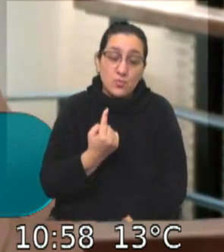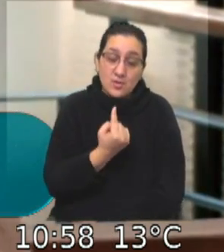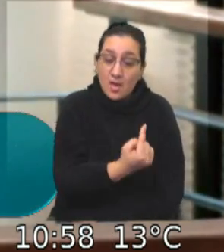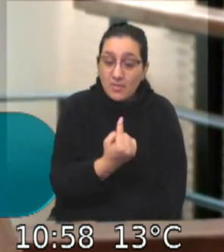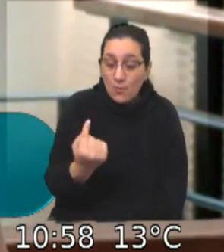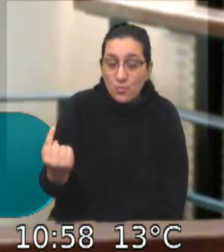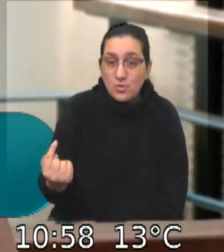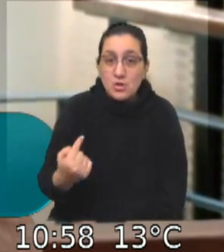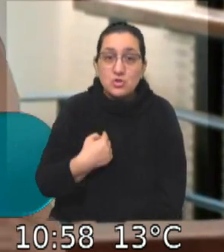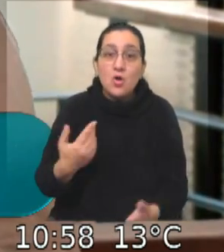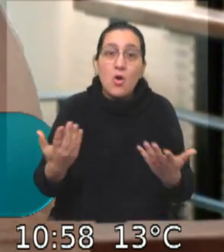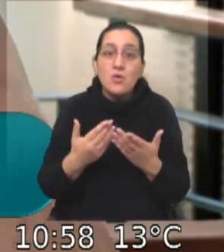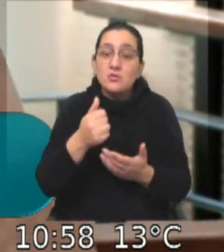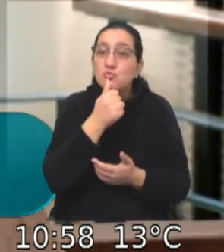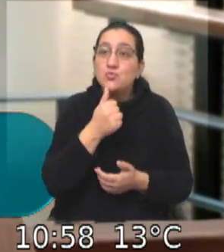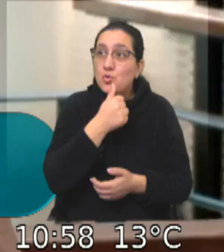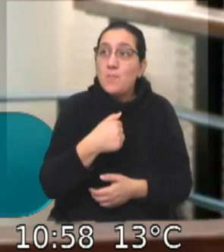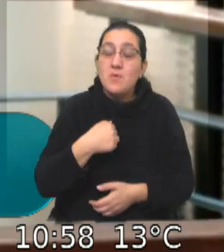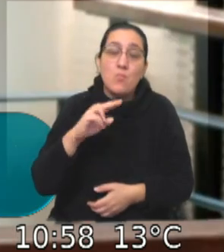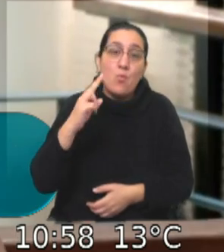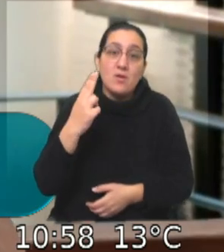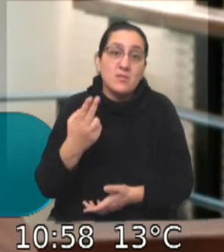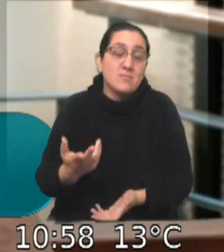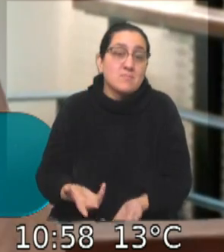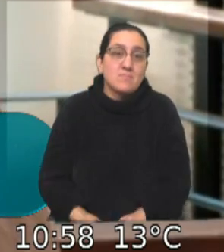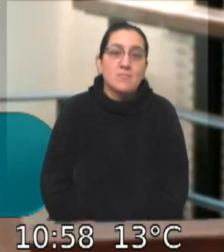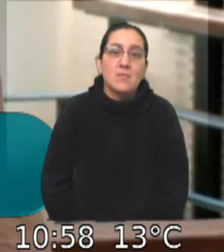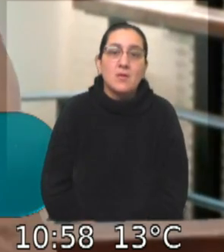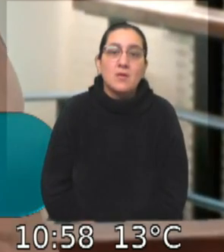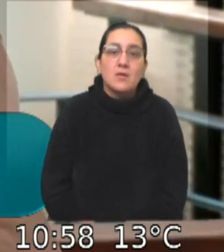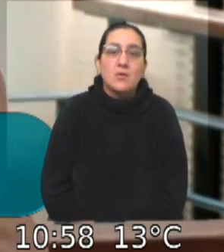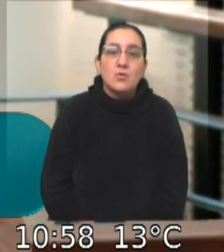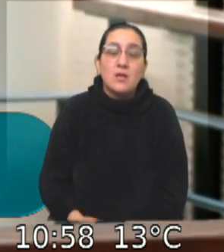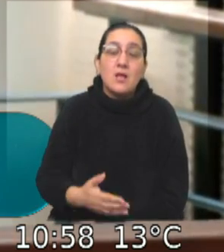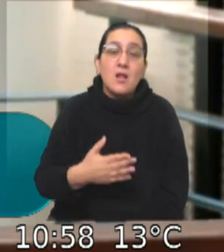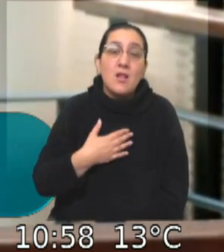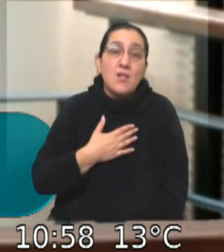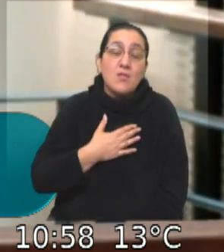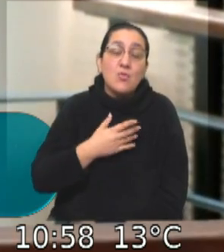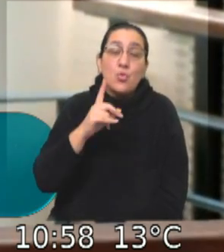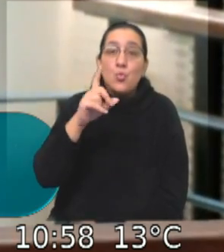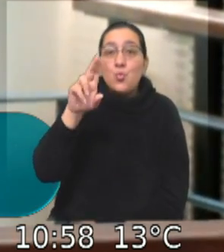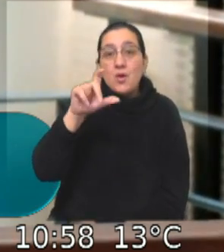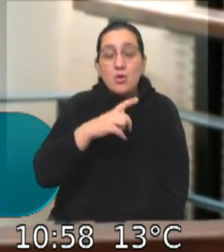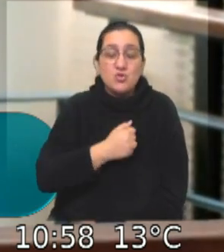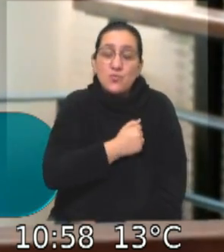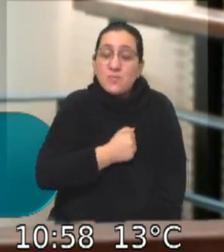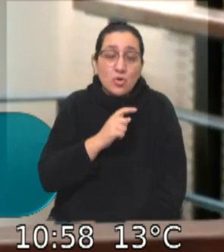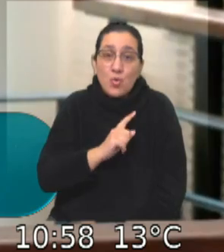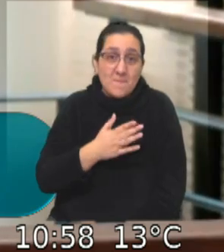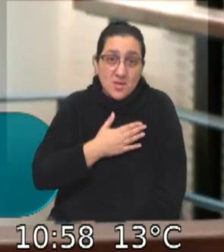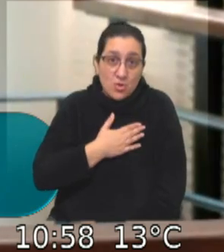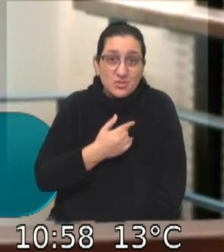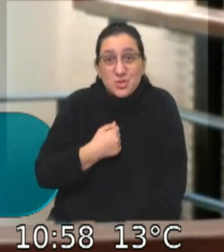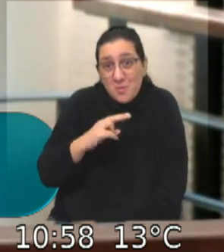ahora resuelvo mi muerte y cómo se procesa mi duelo, cuando el duelo no es mío, es de mi familia, al uno morir,